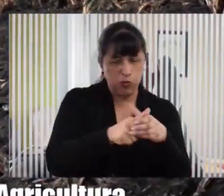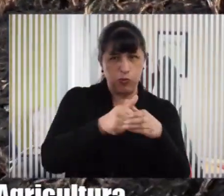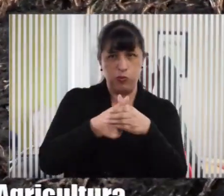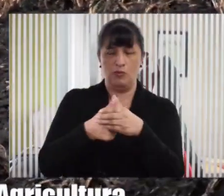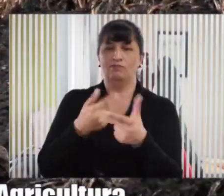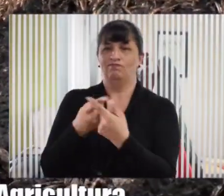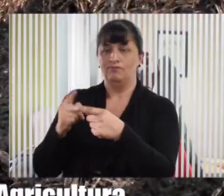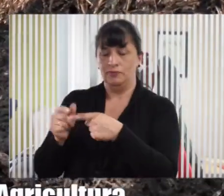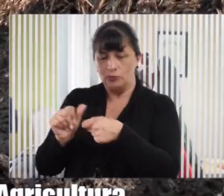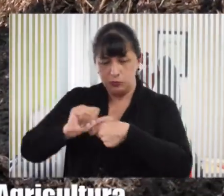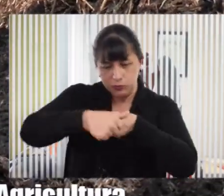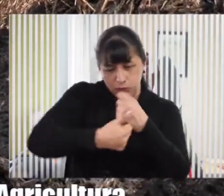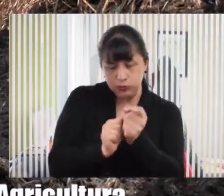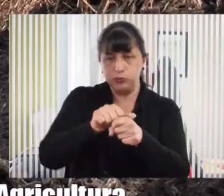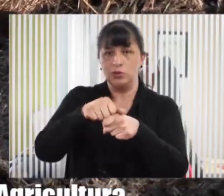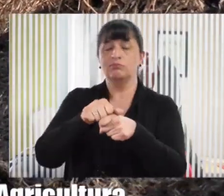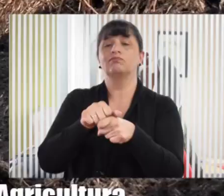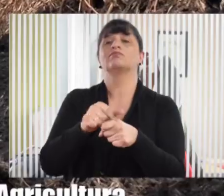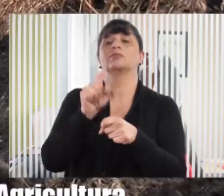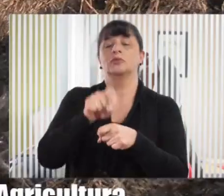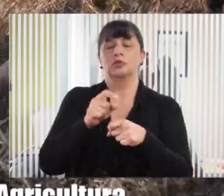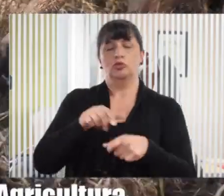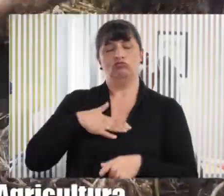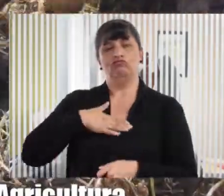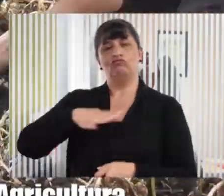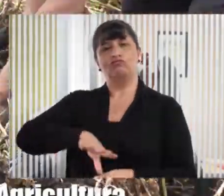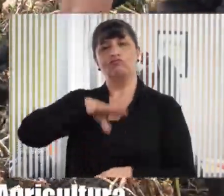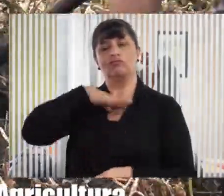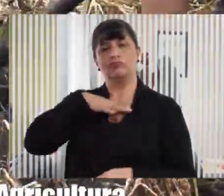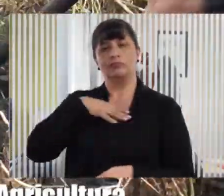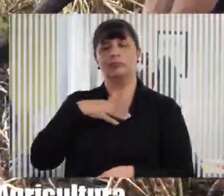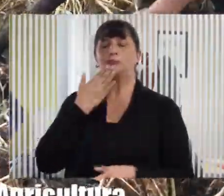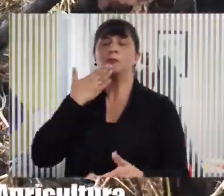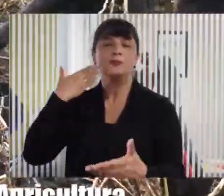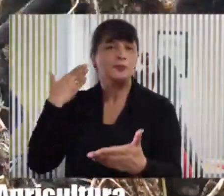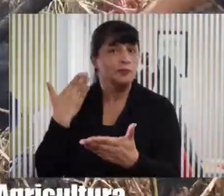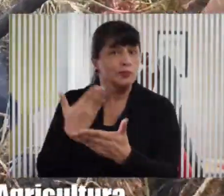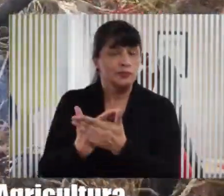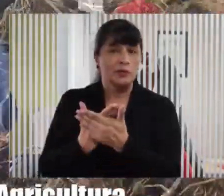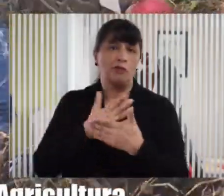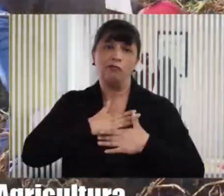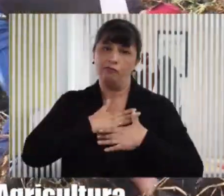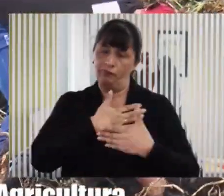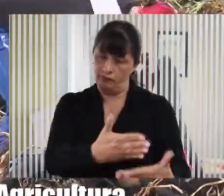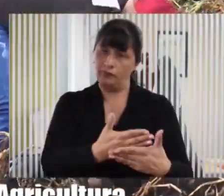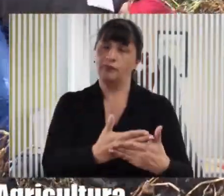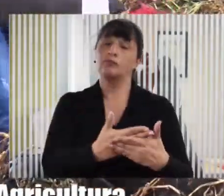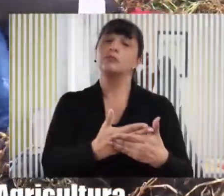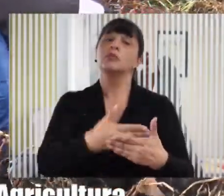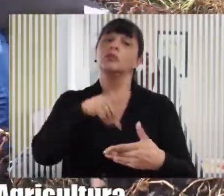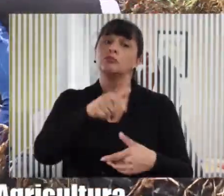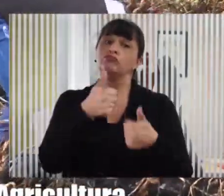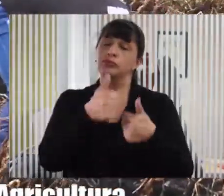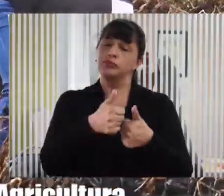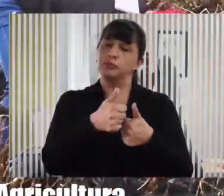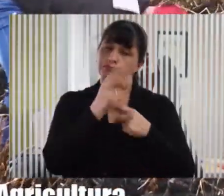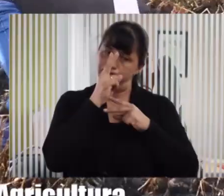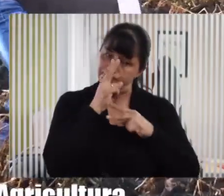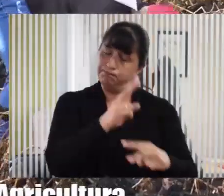papas. De manera que entonces me siento muy afortunado, muy agradecido y los felicito porque es un evento que